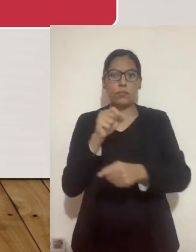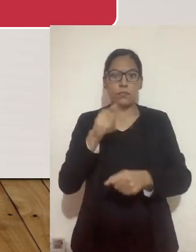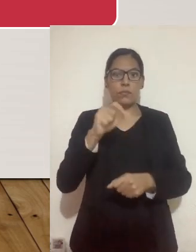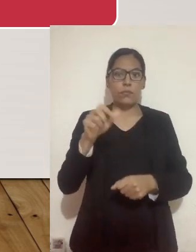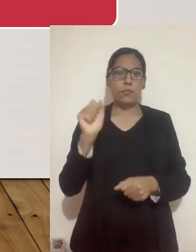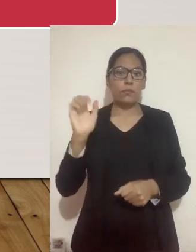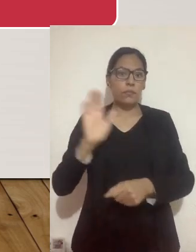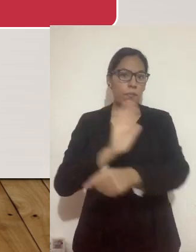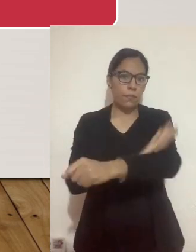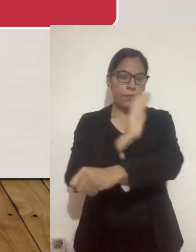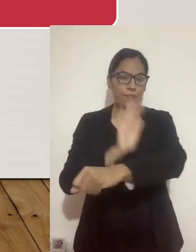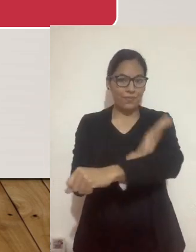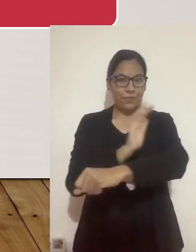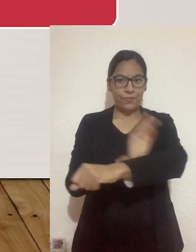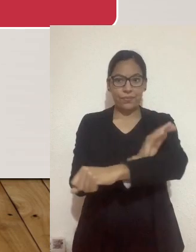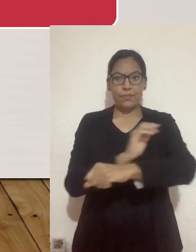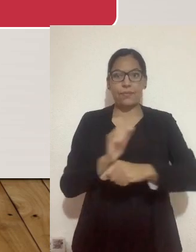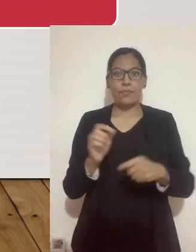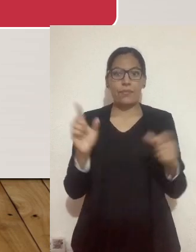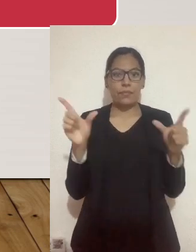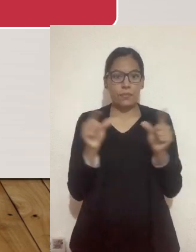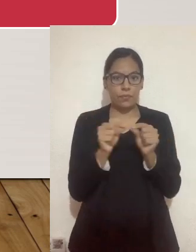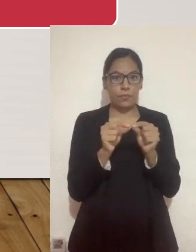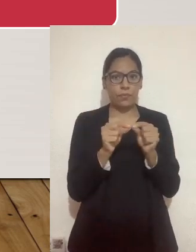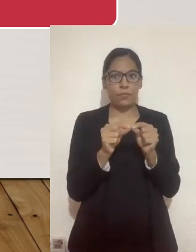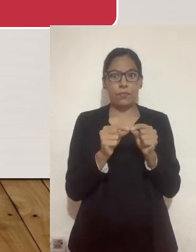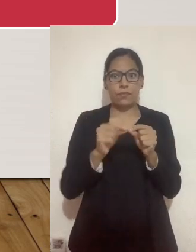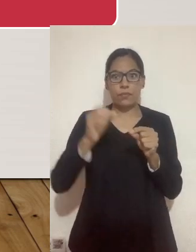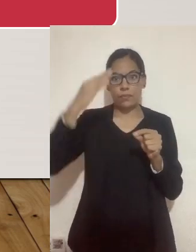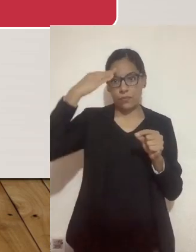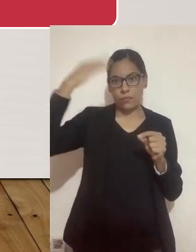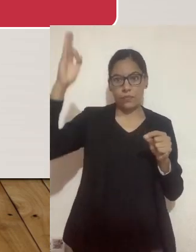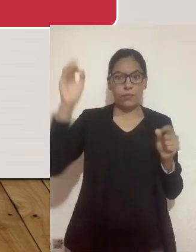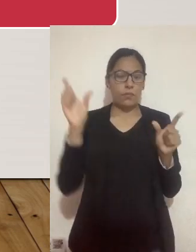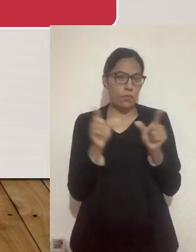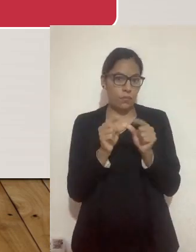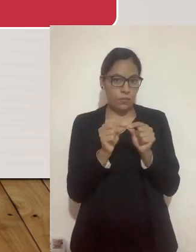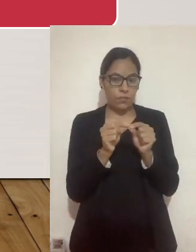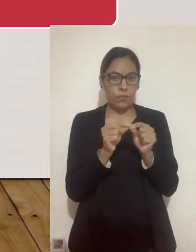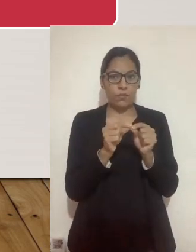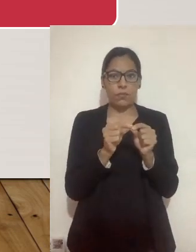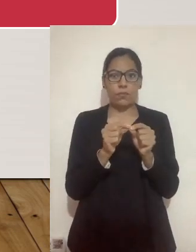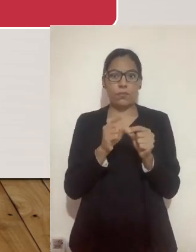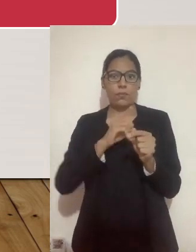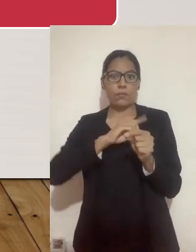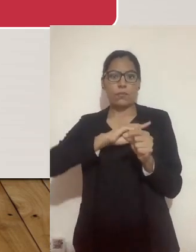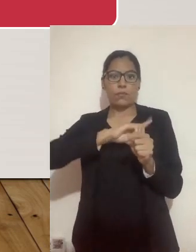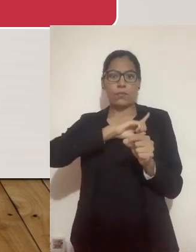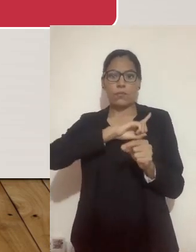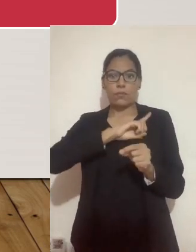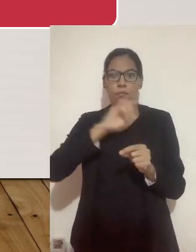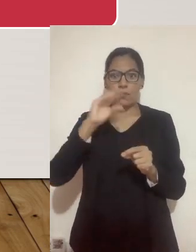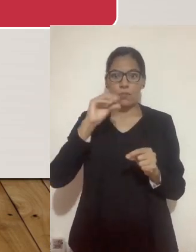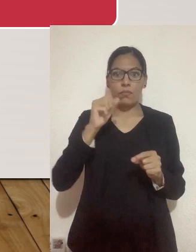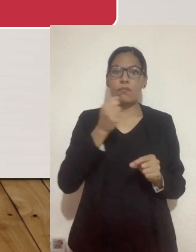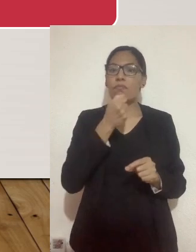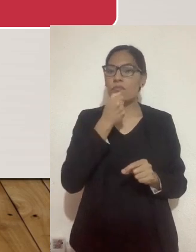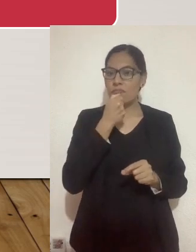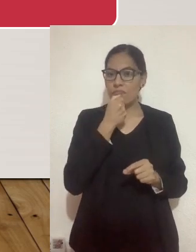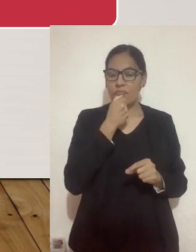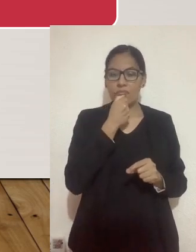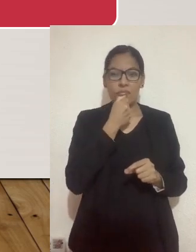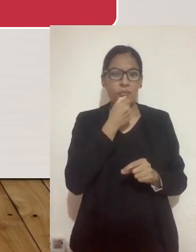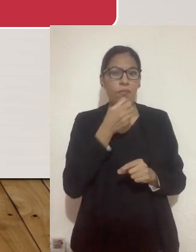emociones son energía, son temporales, son efímeras ya que duran apenas